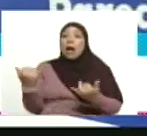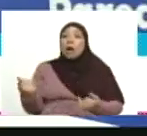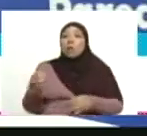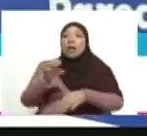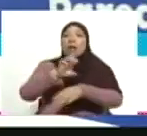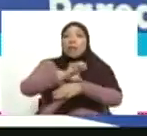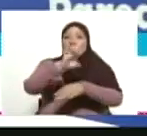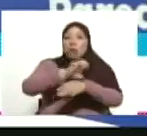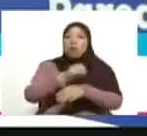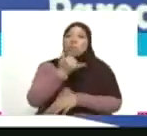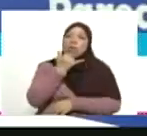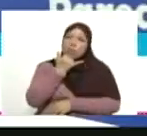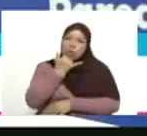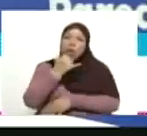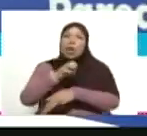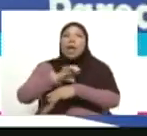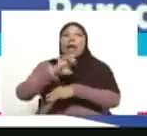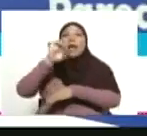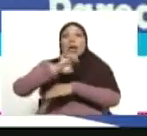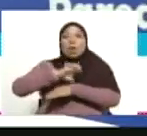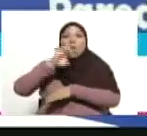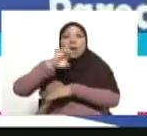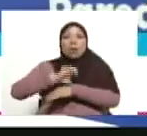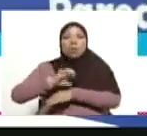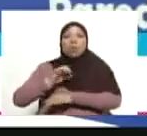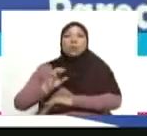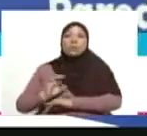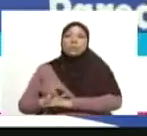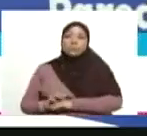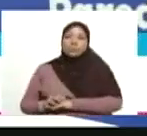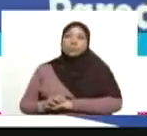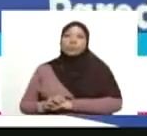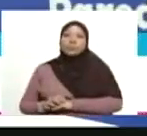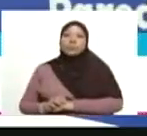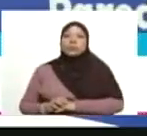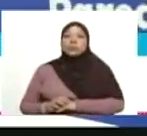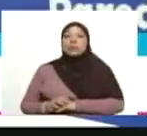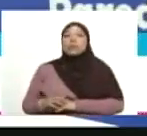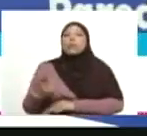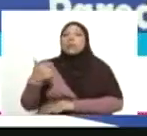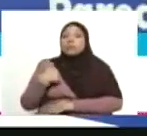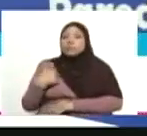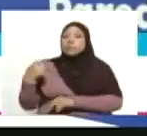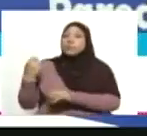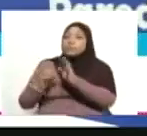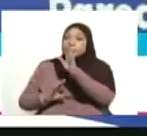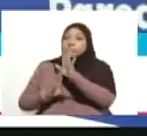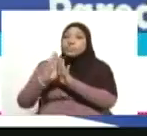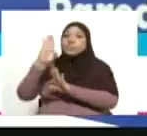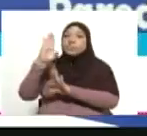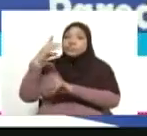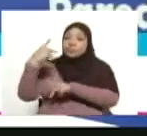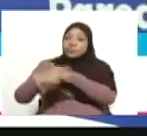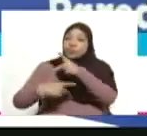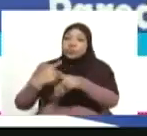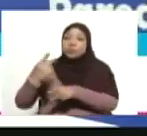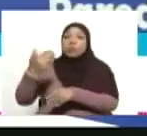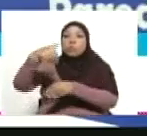de Ecuador, bandas de paramilitares y sicarios para influir en el desarrollo del proceso